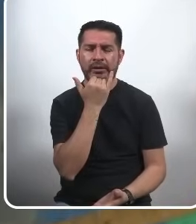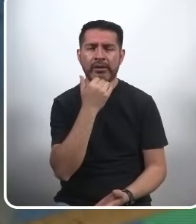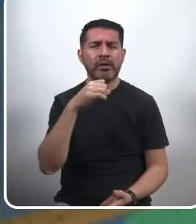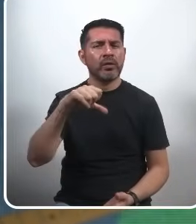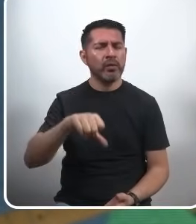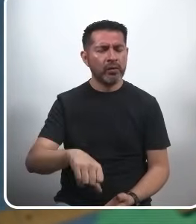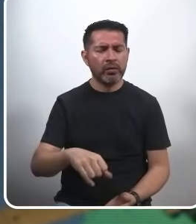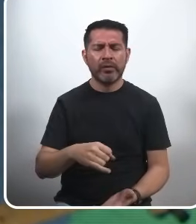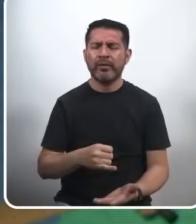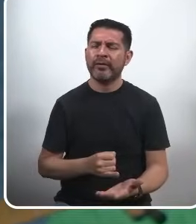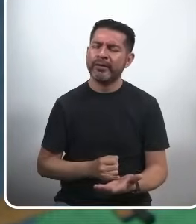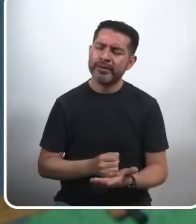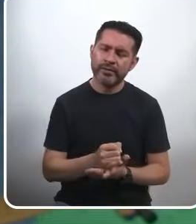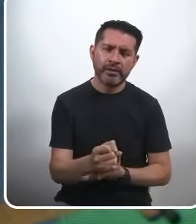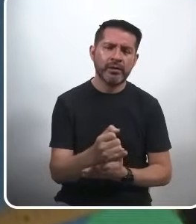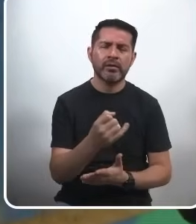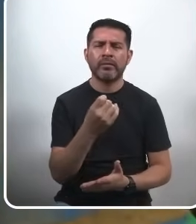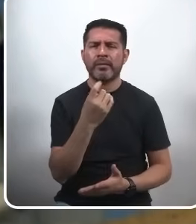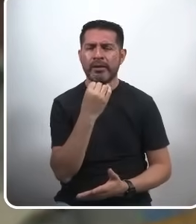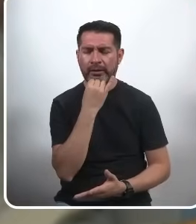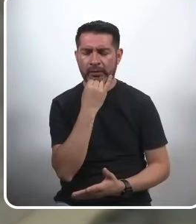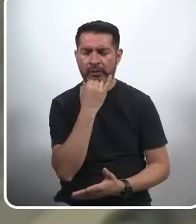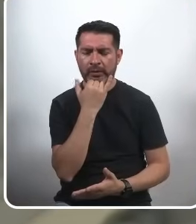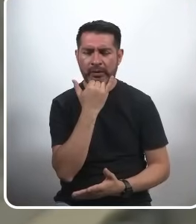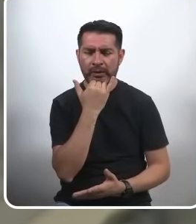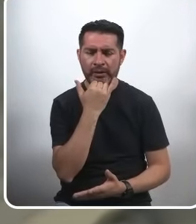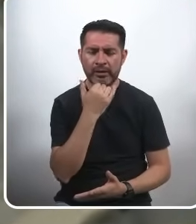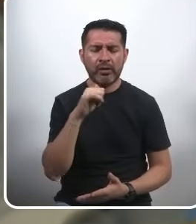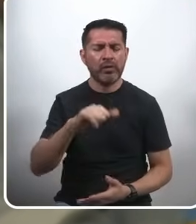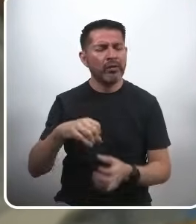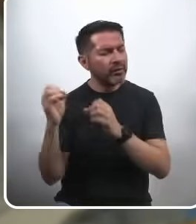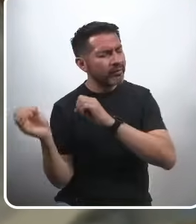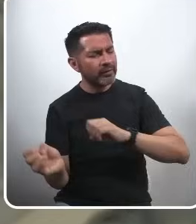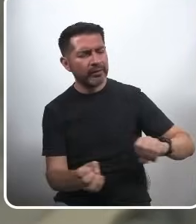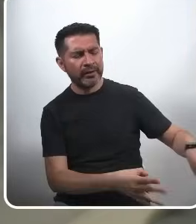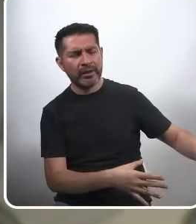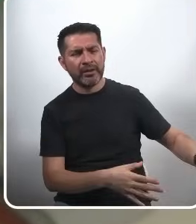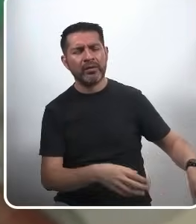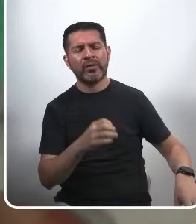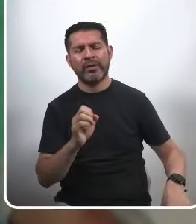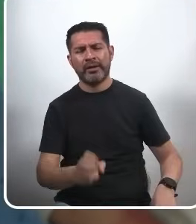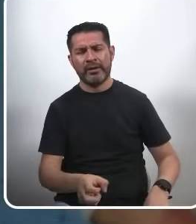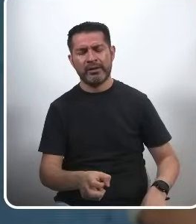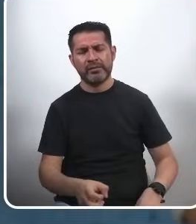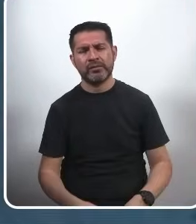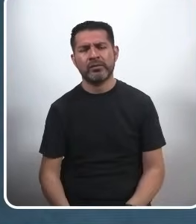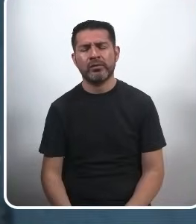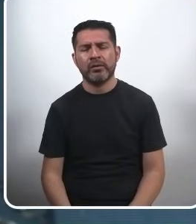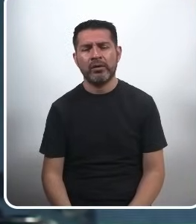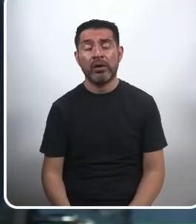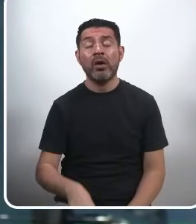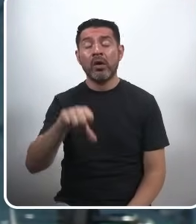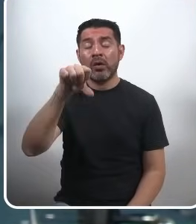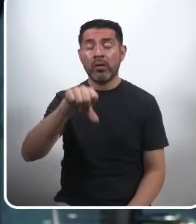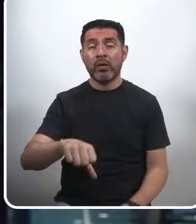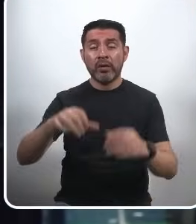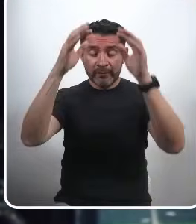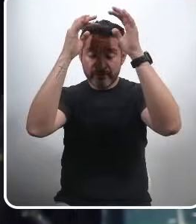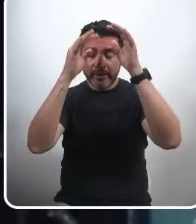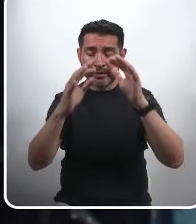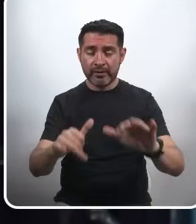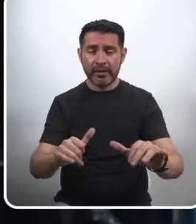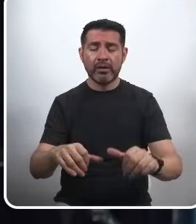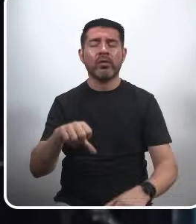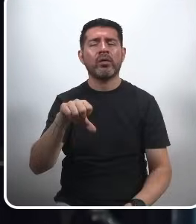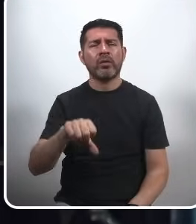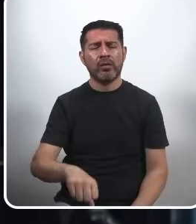Menciona a esa persona. Si eres tú a ti mismo, yo hoy suelto. Yo hoy bendigo a esa persona. Yo hoy saco